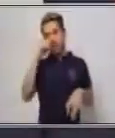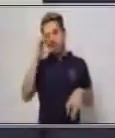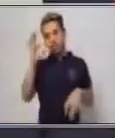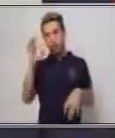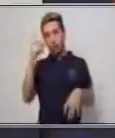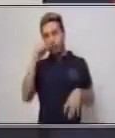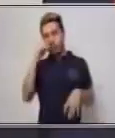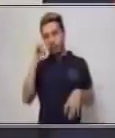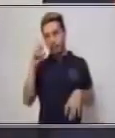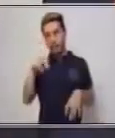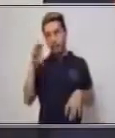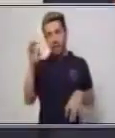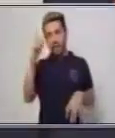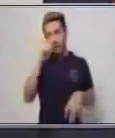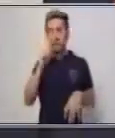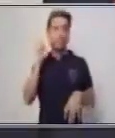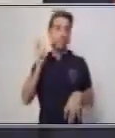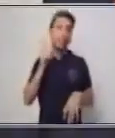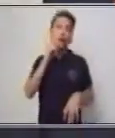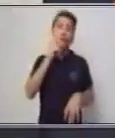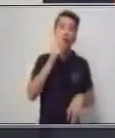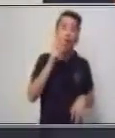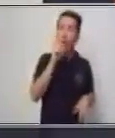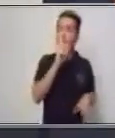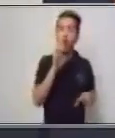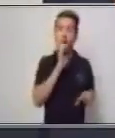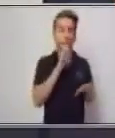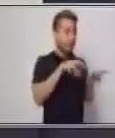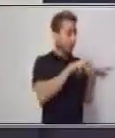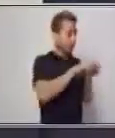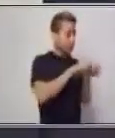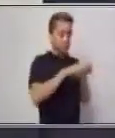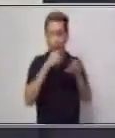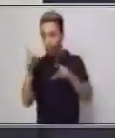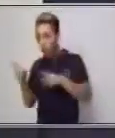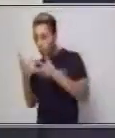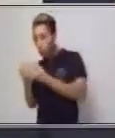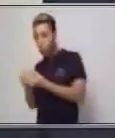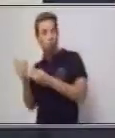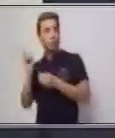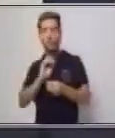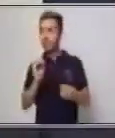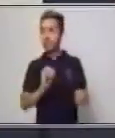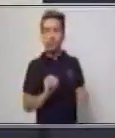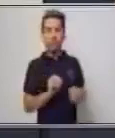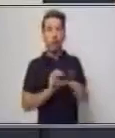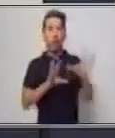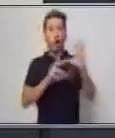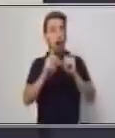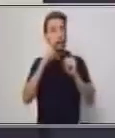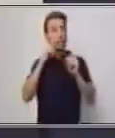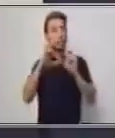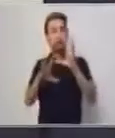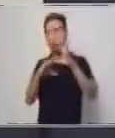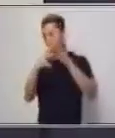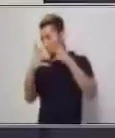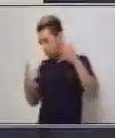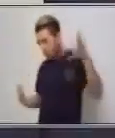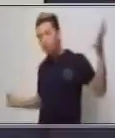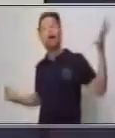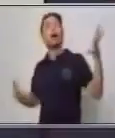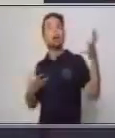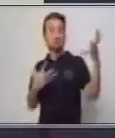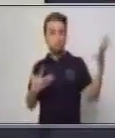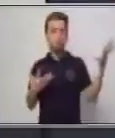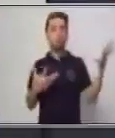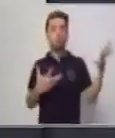va a aparecer diferente porque no pertenece a los números primos. Pero aquí el 2, el 3, el 5, el 7, el 11 y el 13, y los demás,